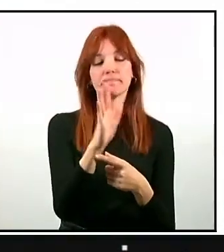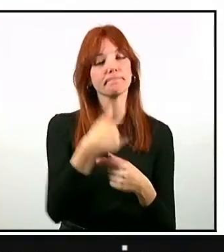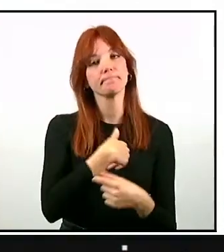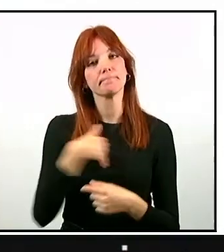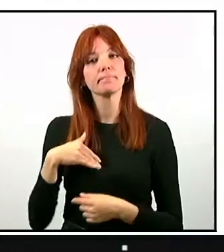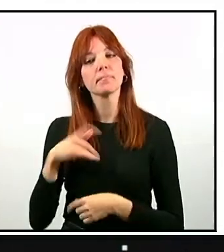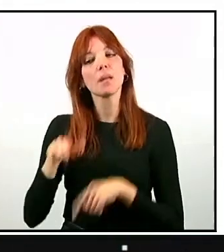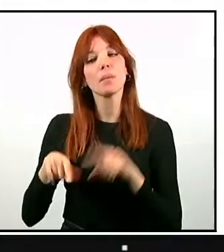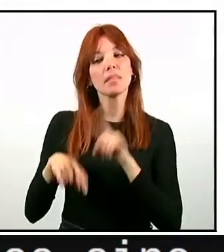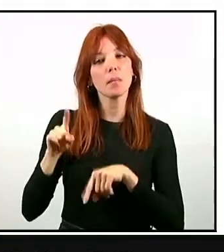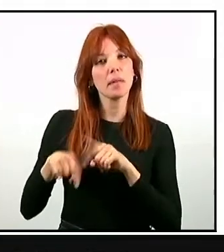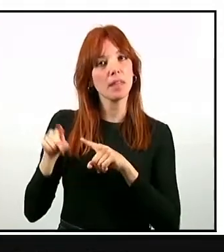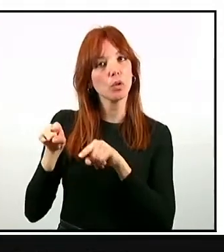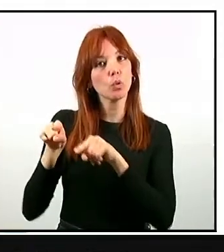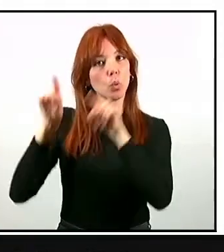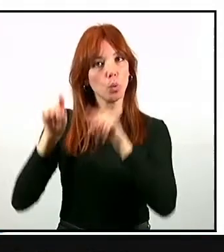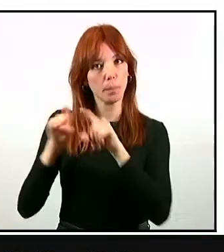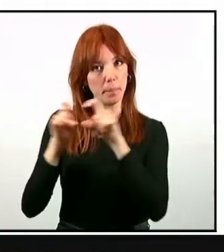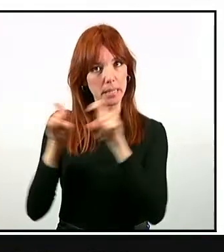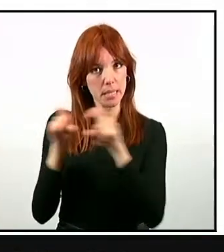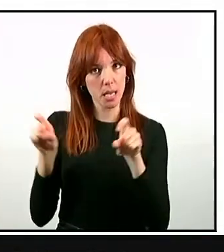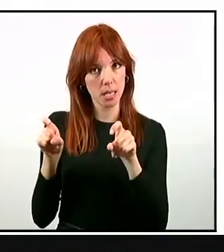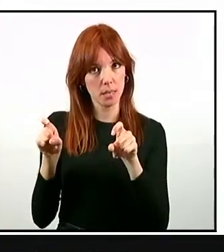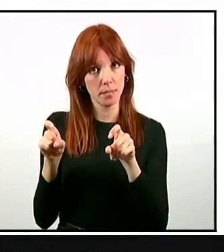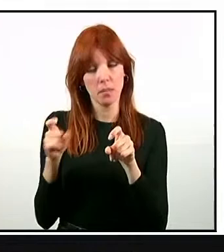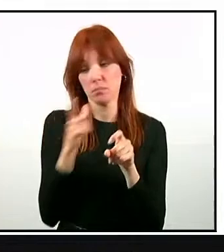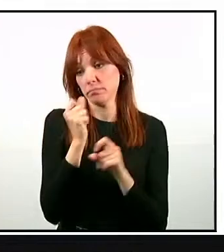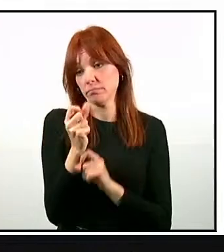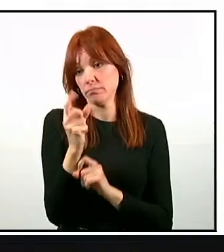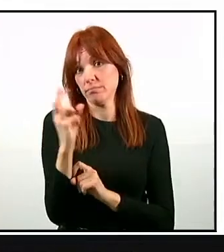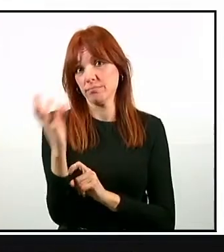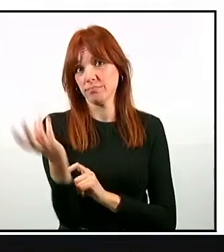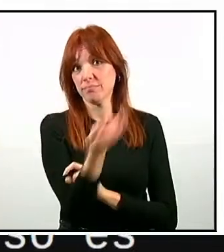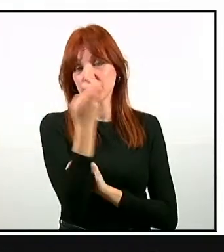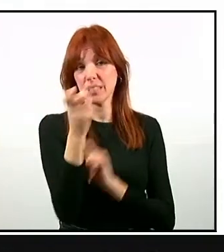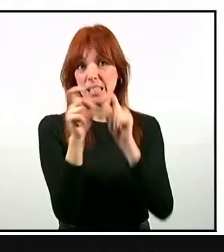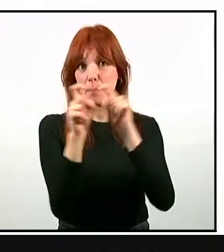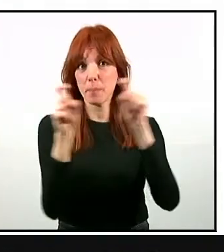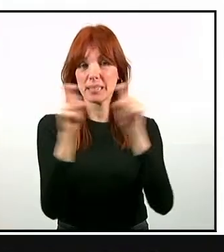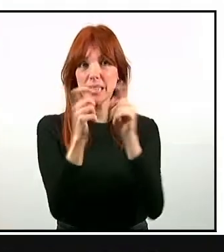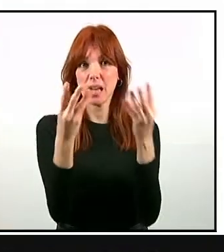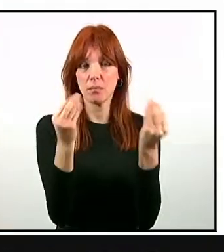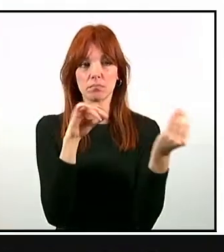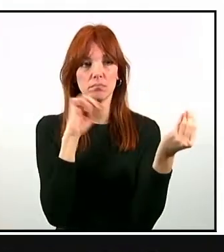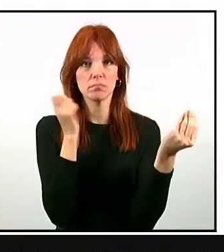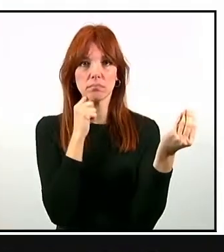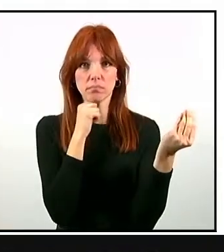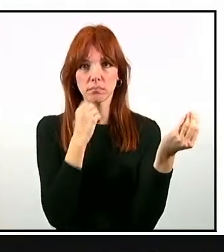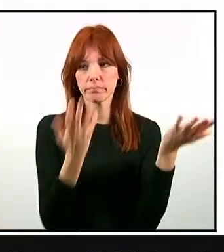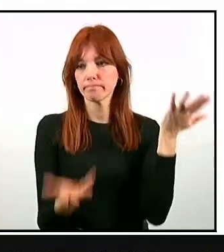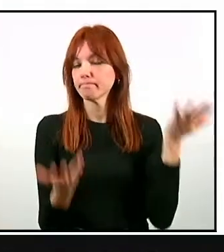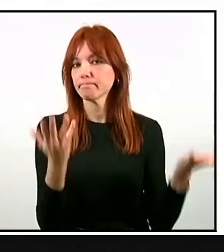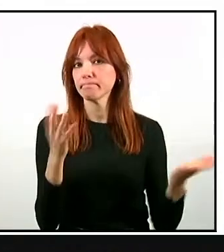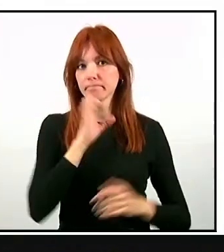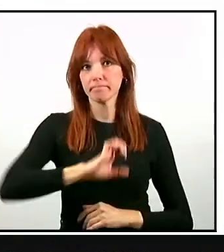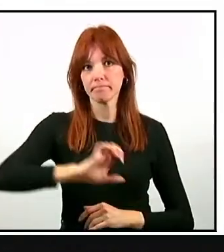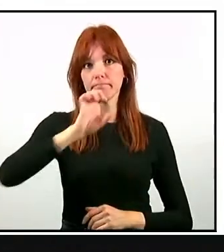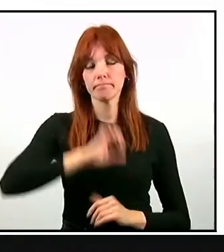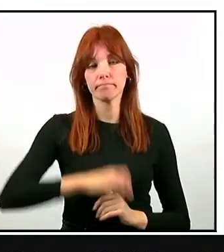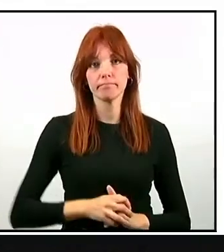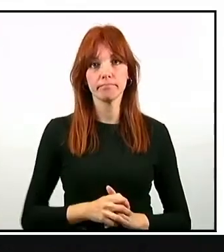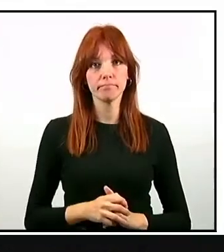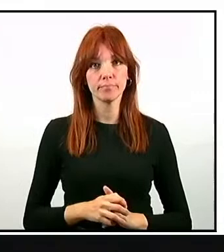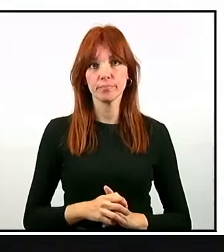carta, porque eso es clave. Porque además hay muchas empresas que se están quejando de que curiosamente